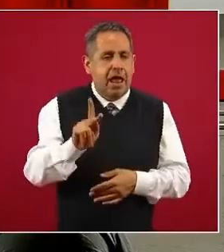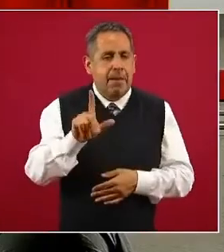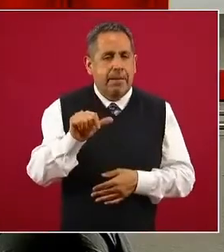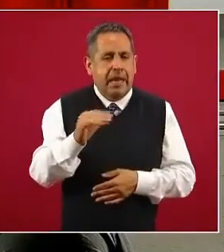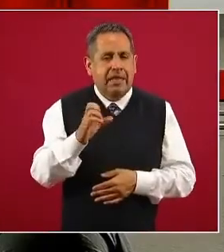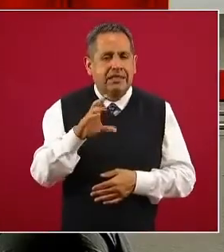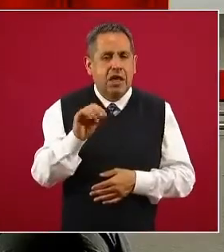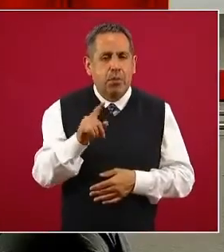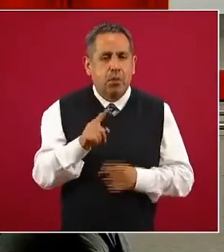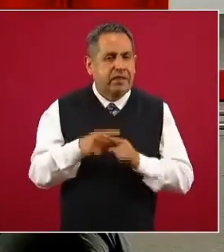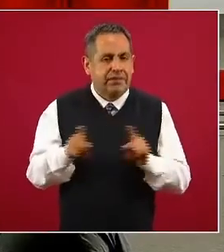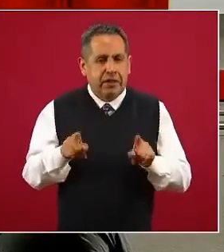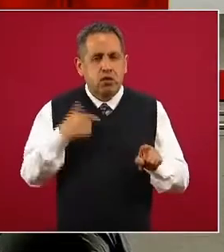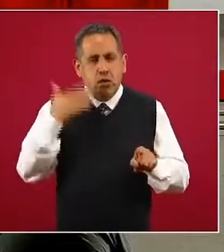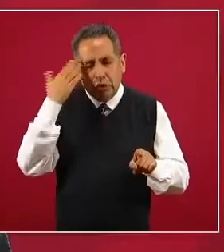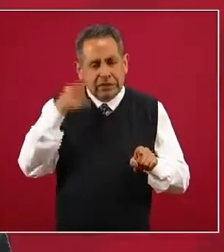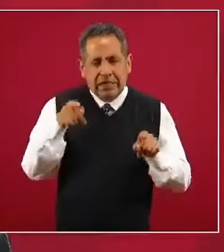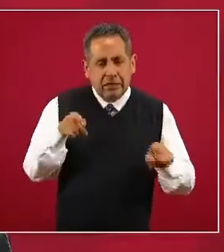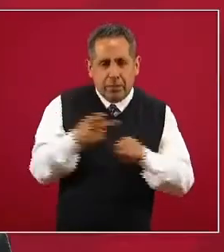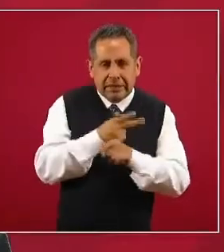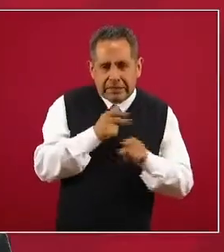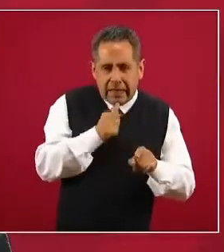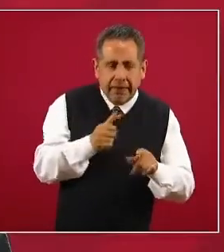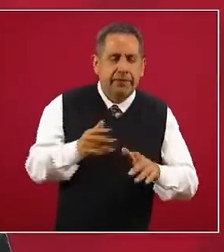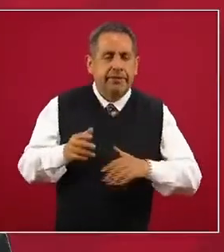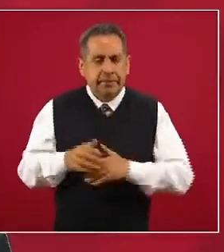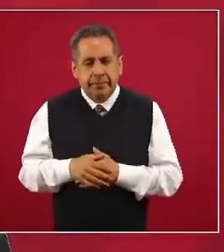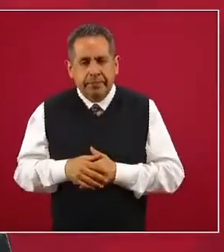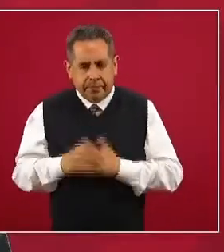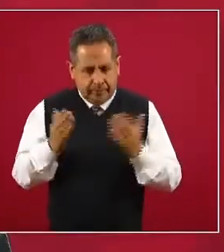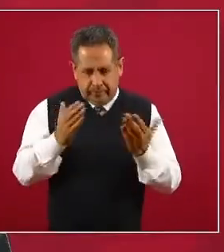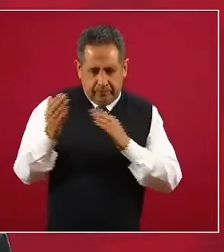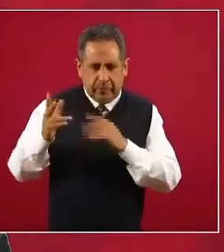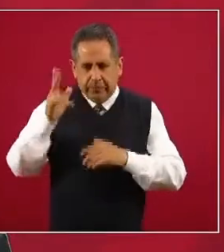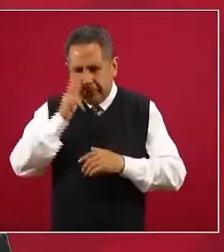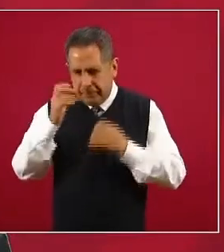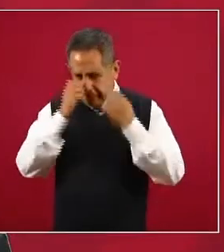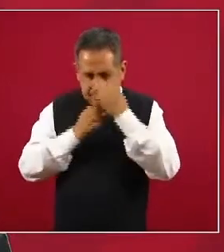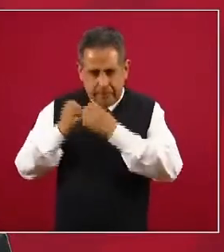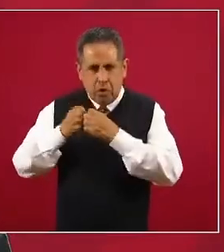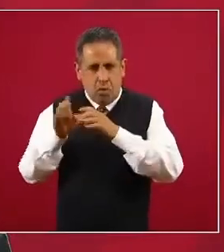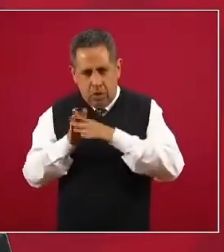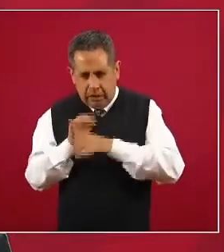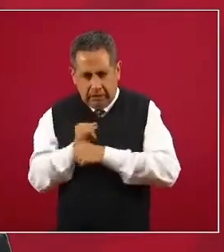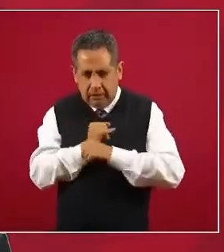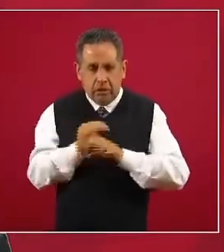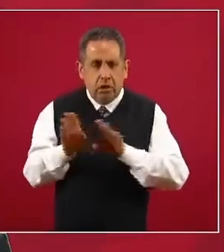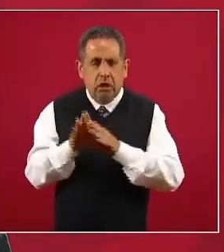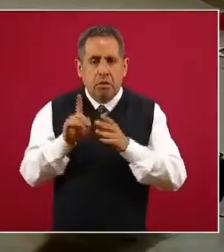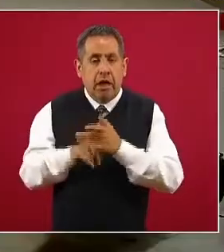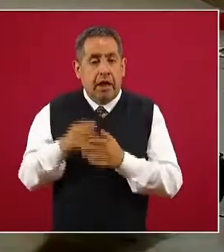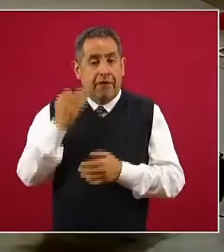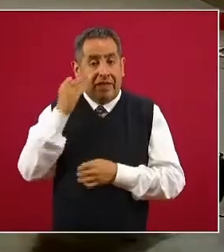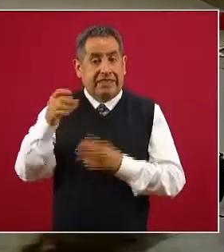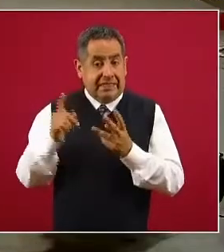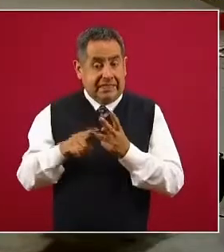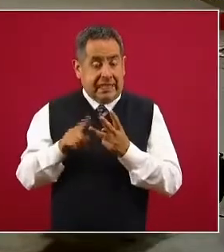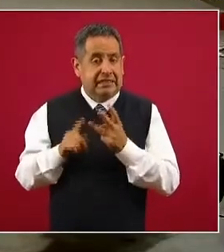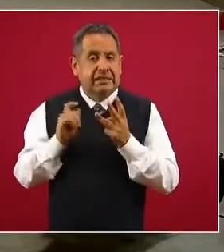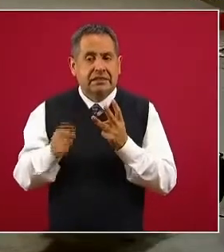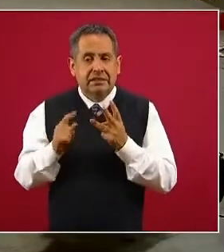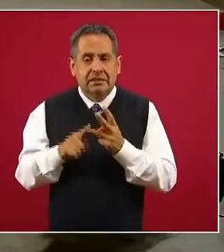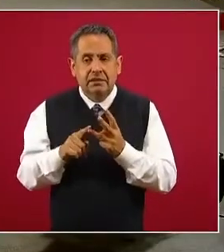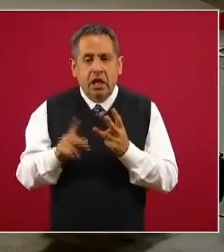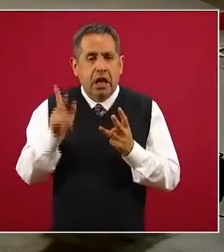etcétera. Y en un diseño clásico de estos ensayos o estudios de la fase 3 es